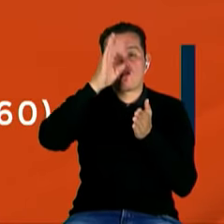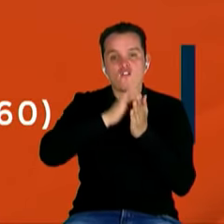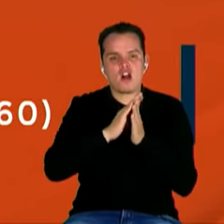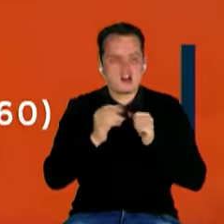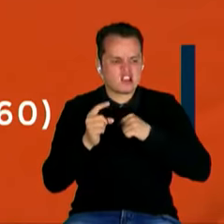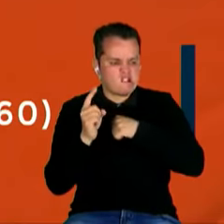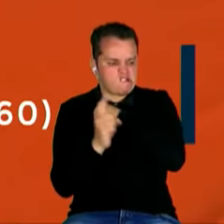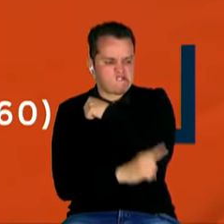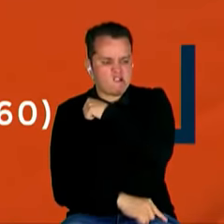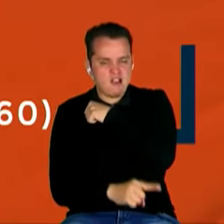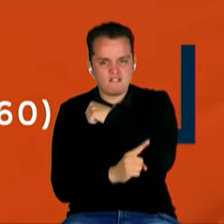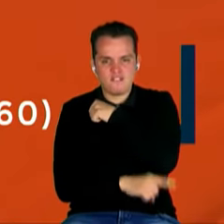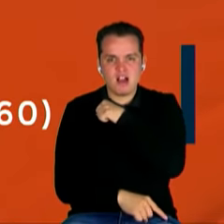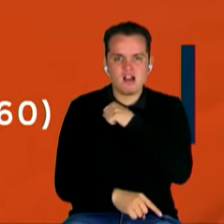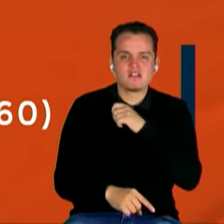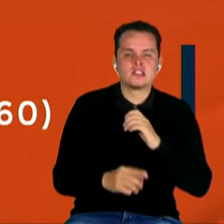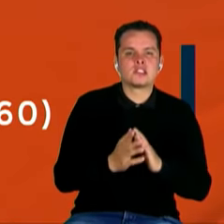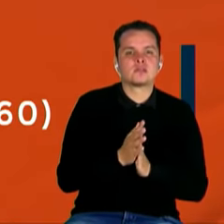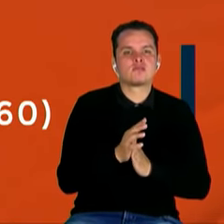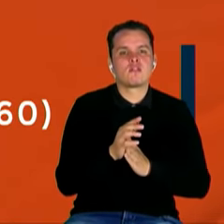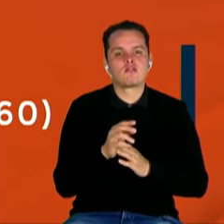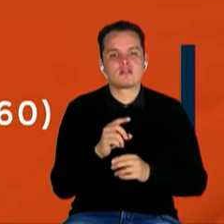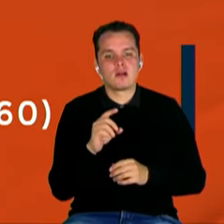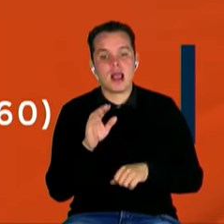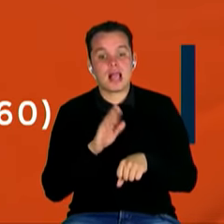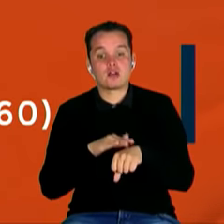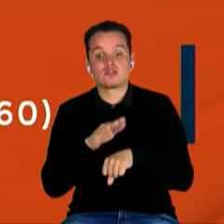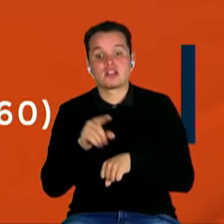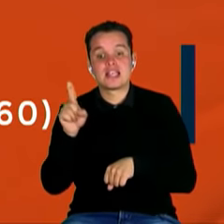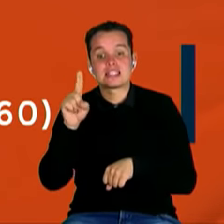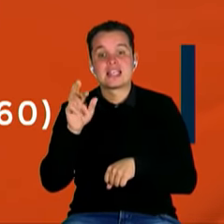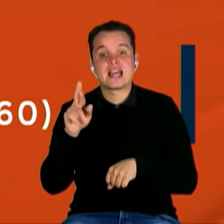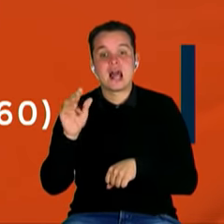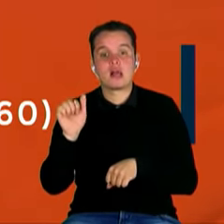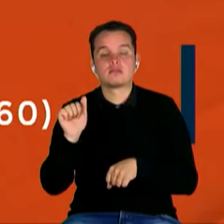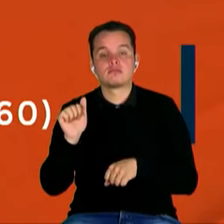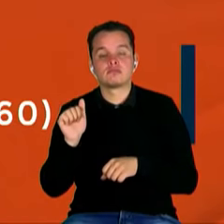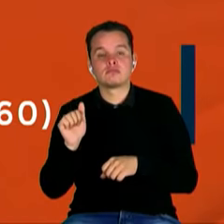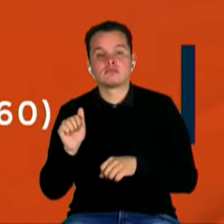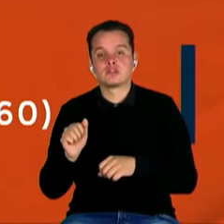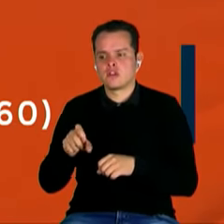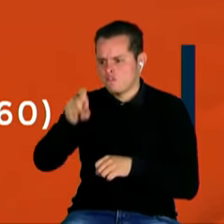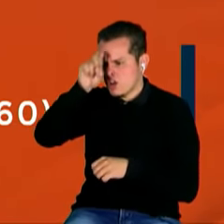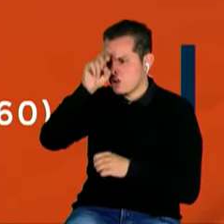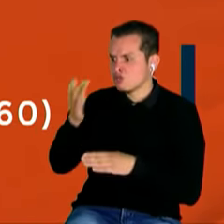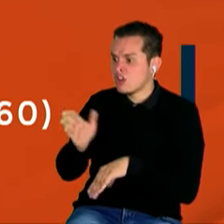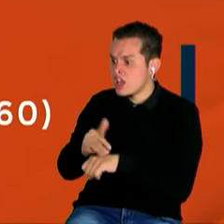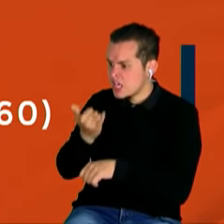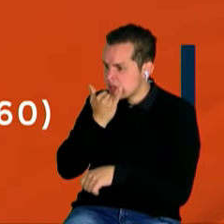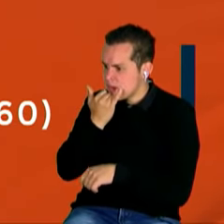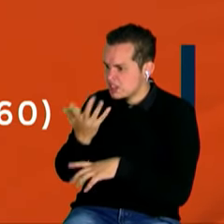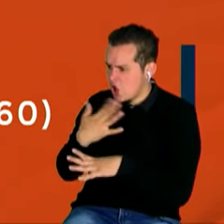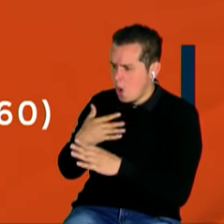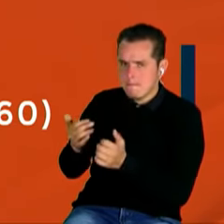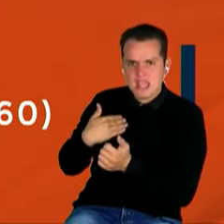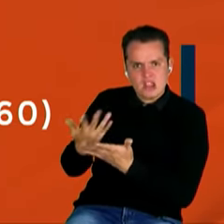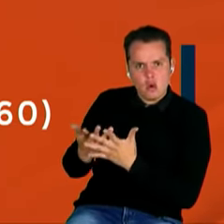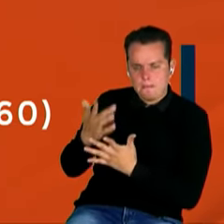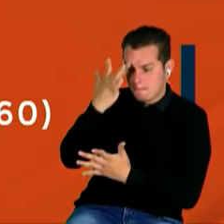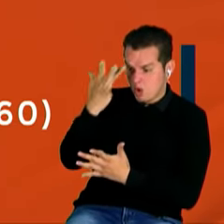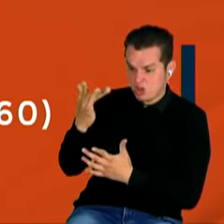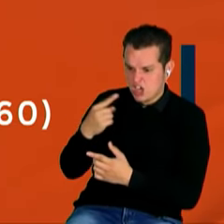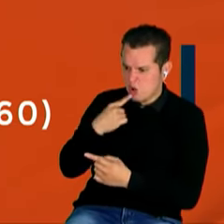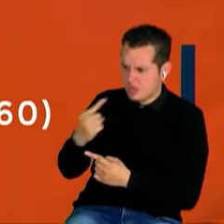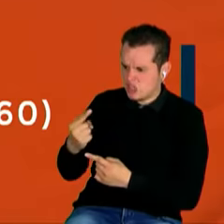con grandes plagas por causa de Sarai, mujer de Abraham. Entonces Faraón llamó a Abraham y le dijo: ¿qué es esto que has hecho conmigo? ¿Por qué no